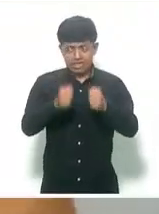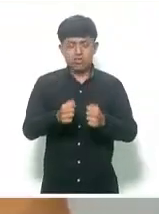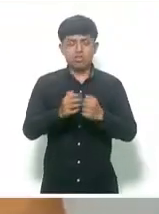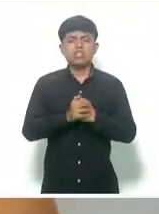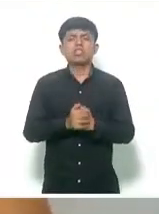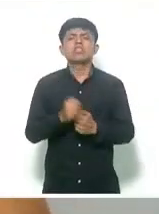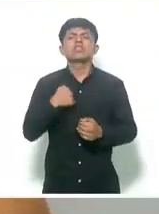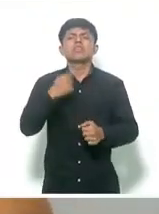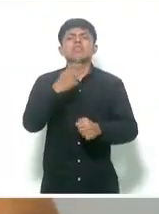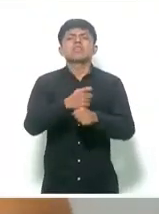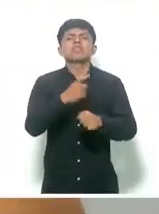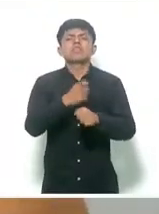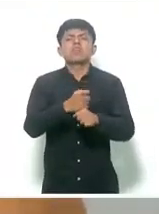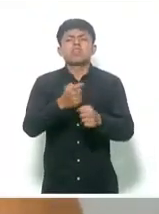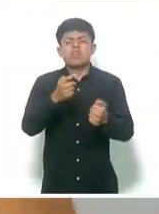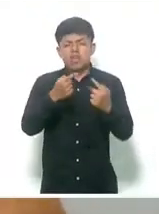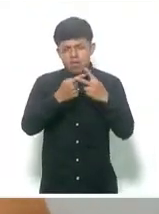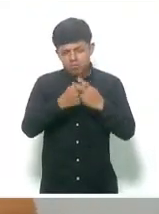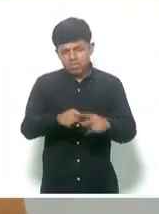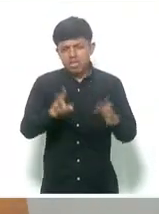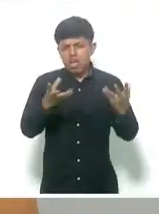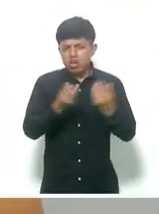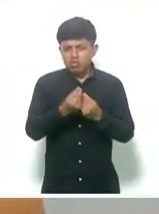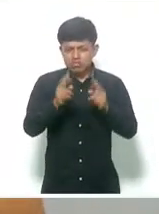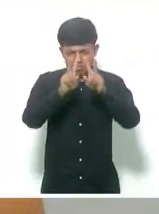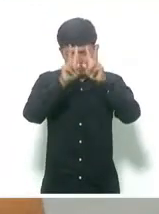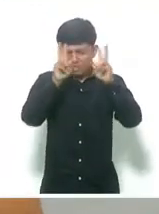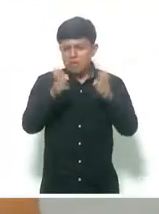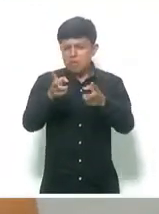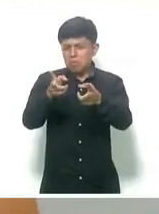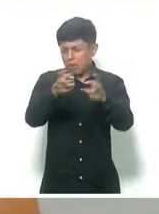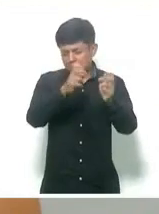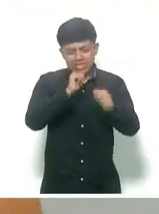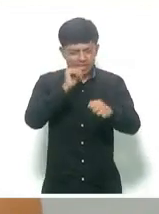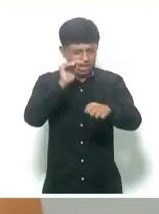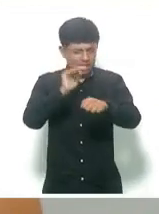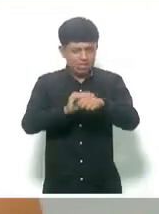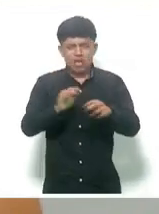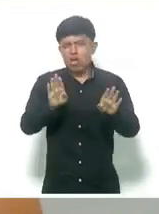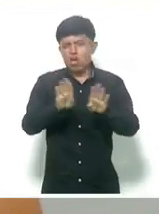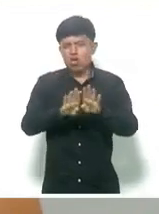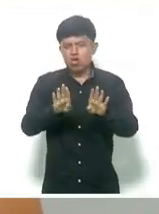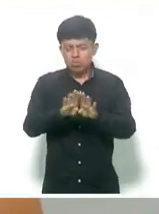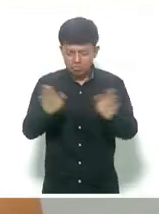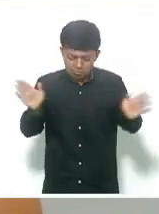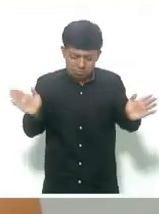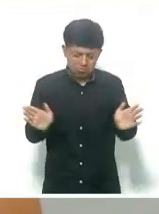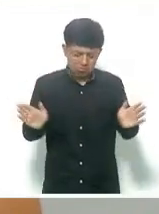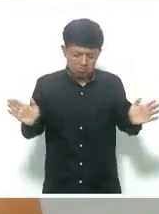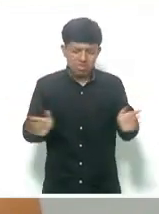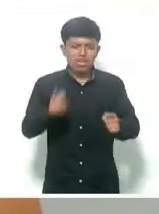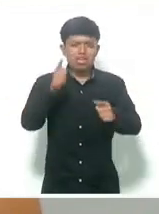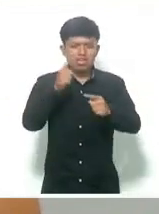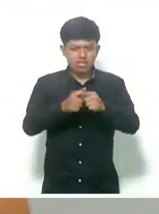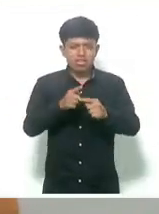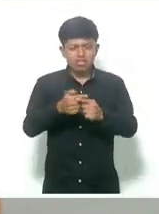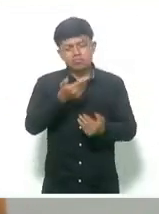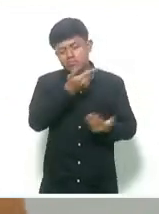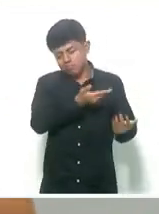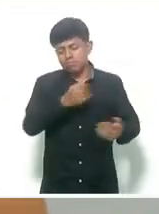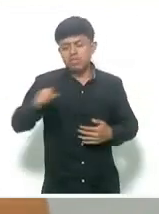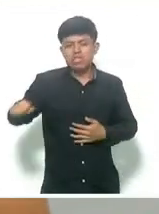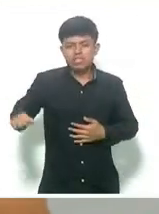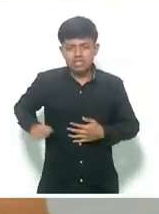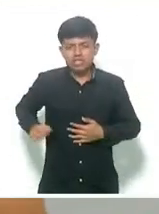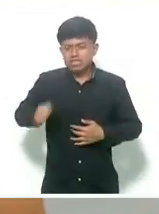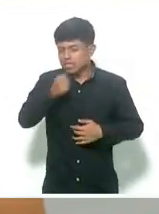primero iniciamos por la prevención de delito ha sido un trabajo muy amplio por parte también el impulso que nos ha dado lo que es el secretario nuestro secretario ejecutivo el